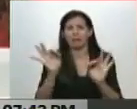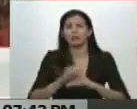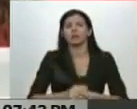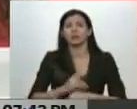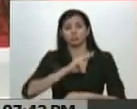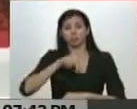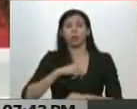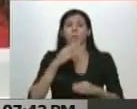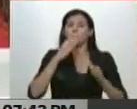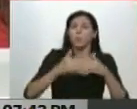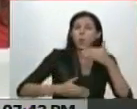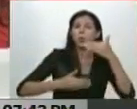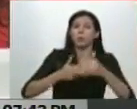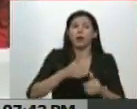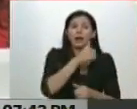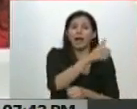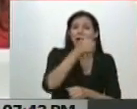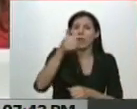todas las cárceles que